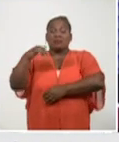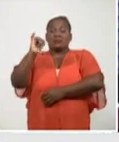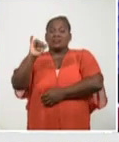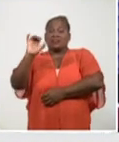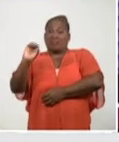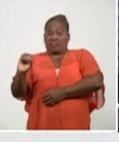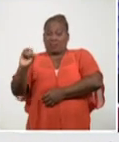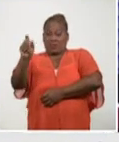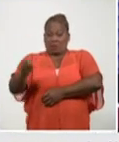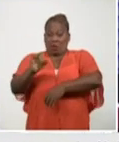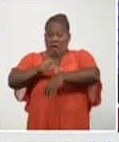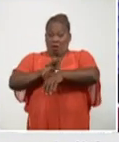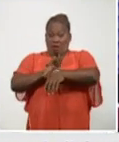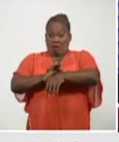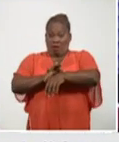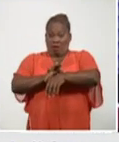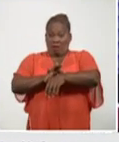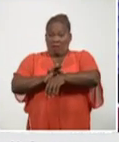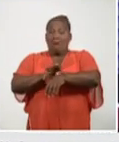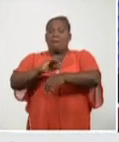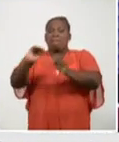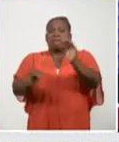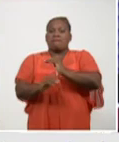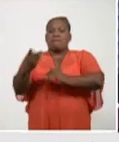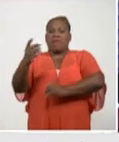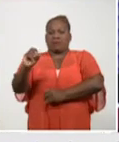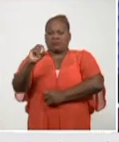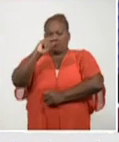años. De estos 60,